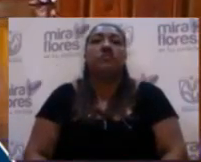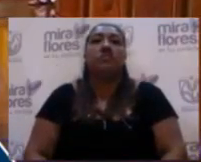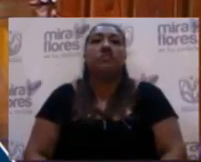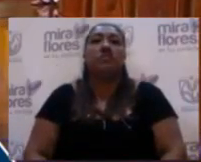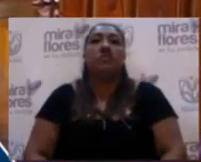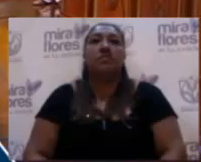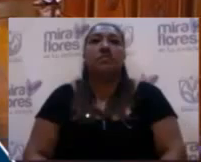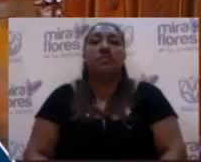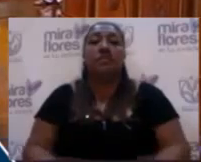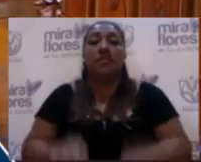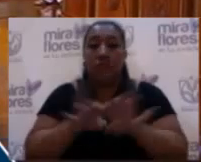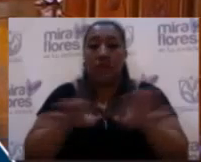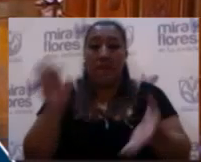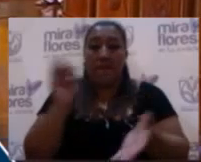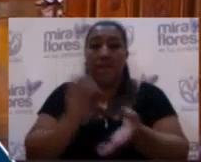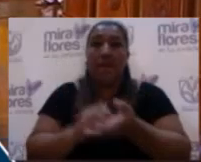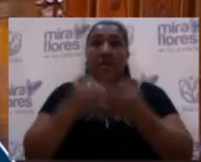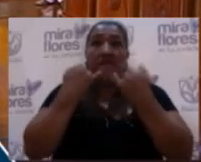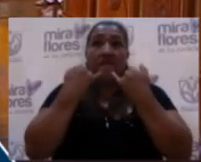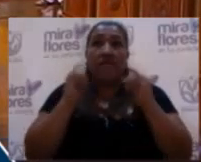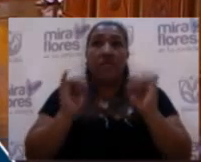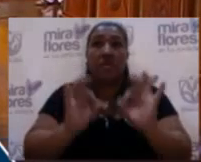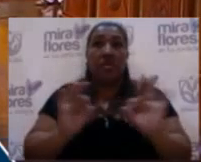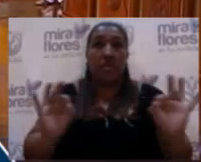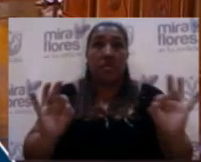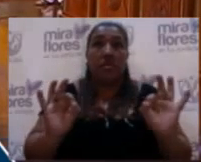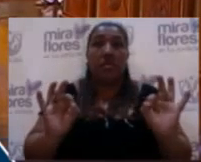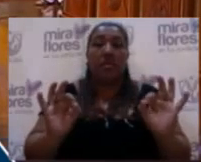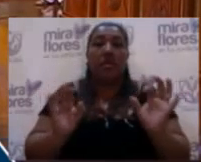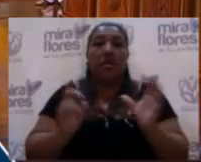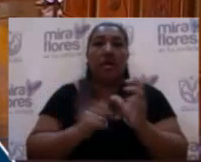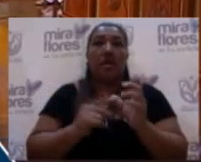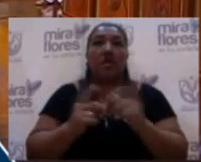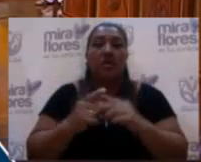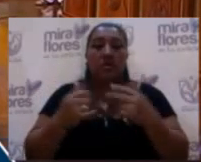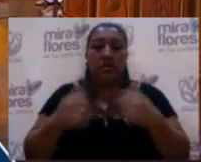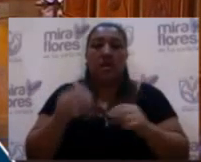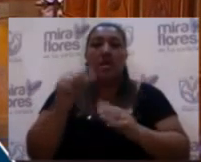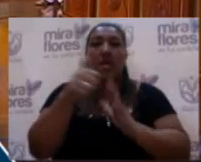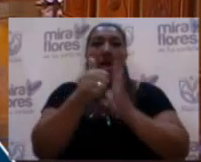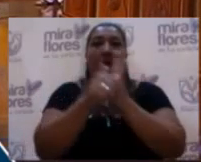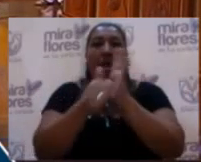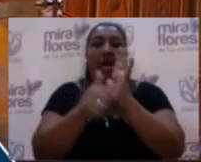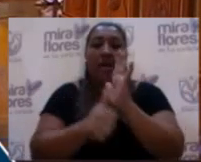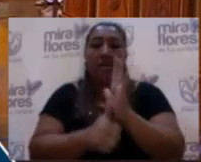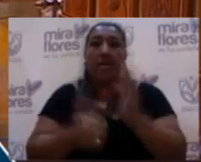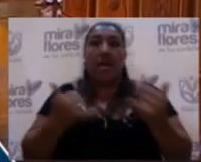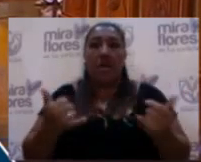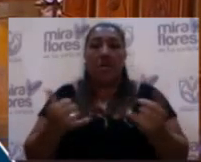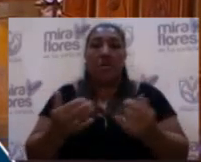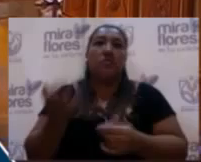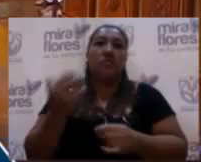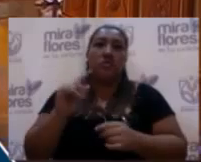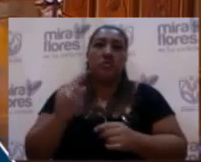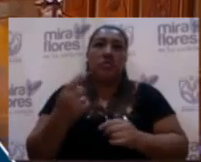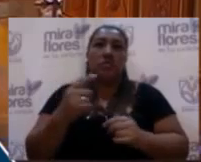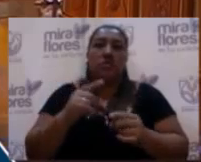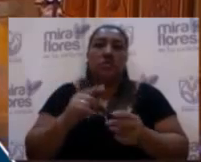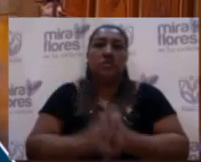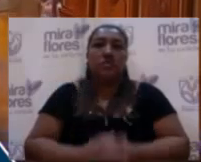Si no tenemos más informes, iríamos ya a lo que es la agenda en sí mismo del día de hoy. Vamos con ello, por